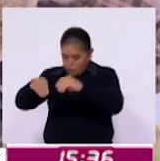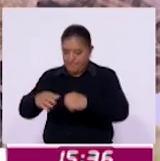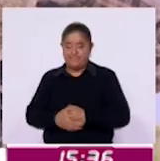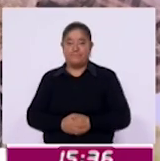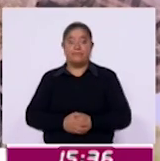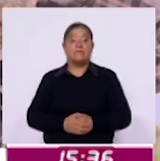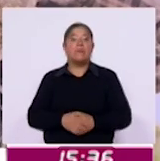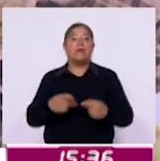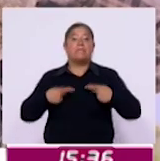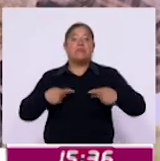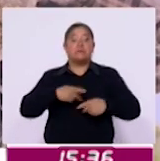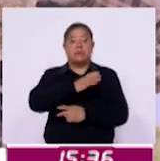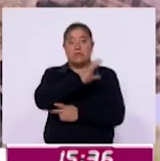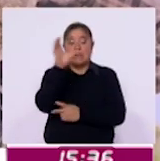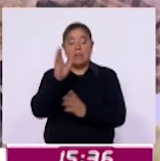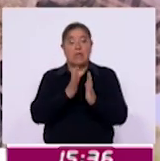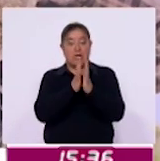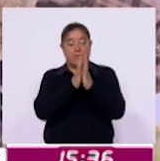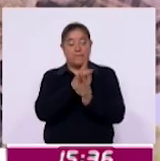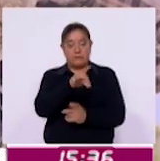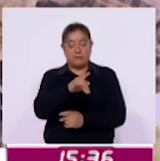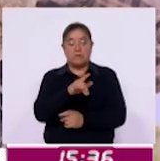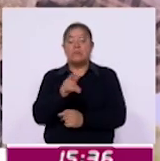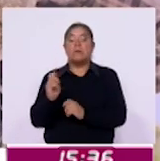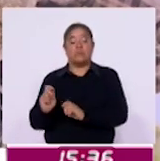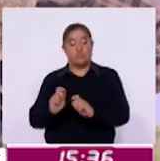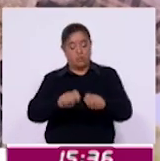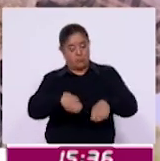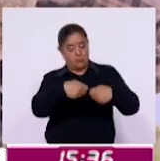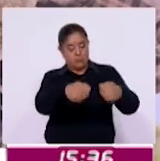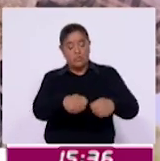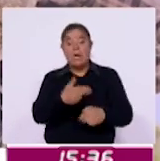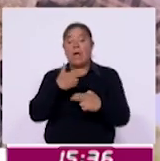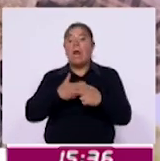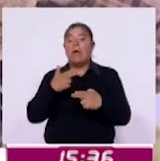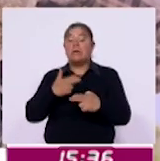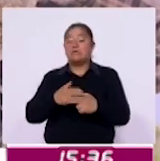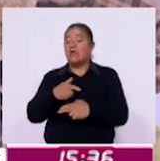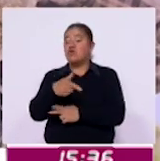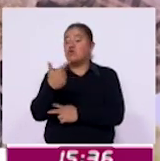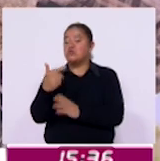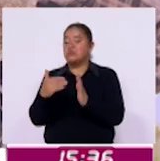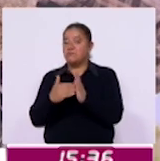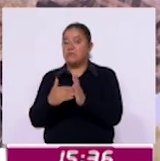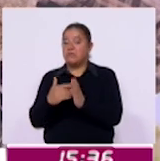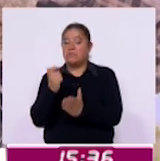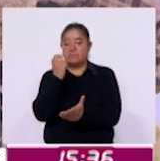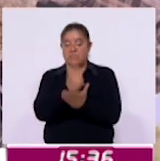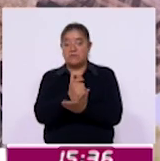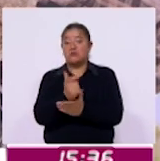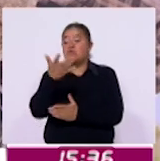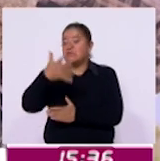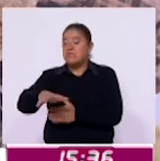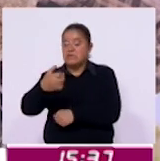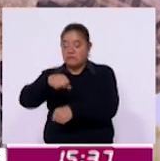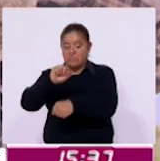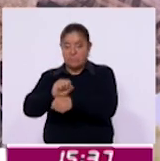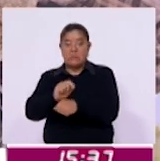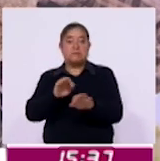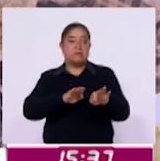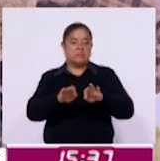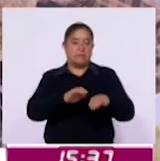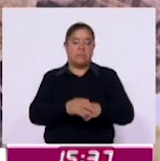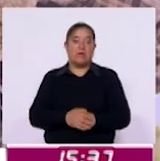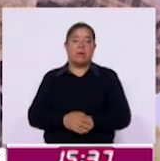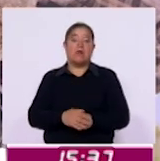jornalero participante del programa podrá recibir hasta 12 mil pesos brutos por 10 semanas de trabajo que recibirán